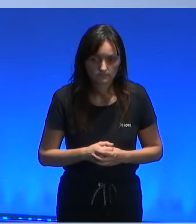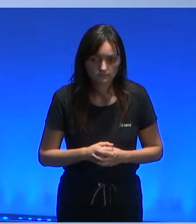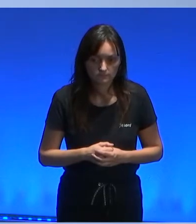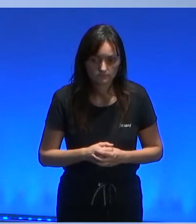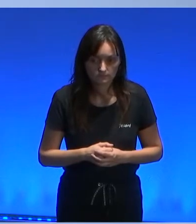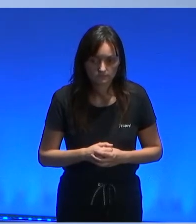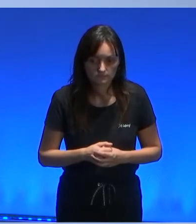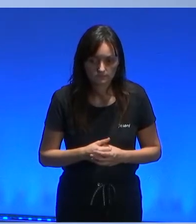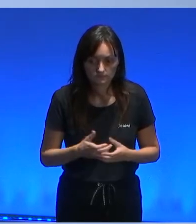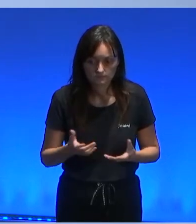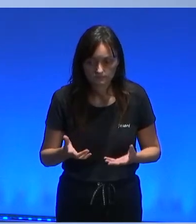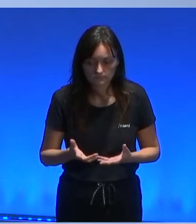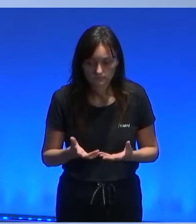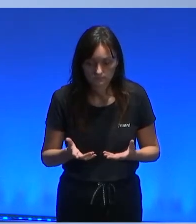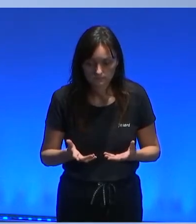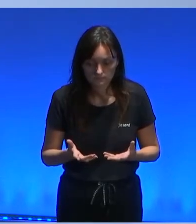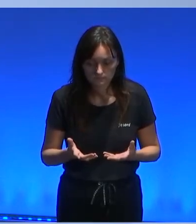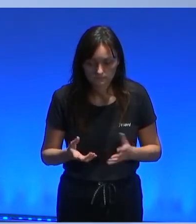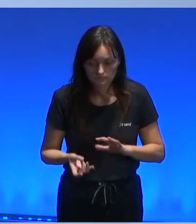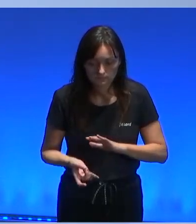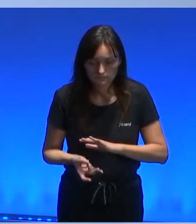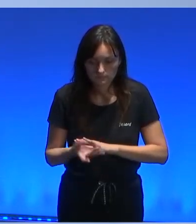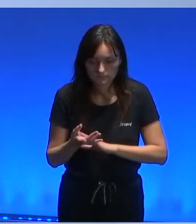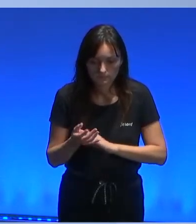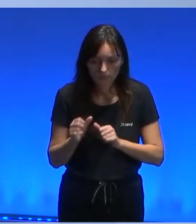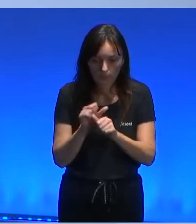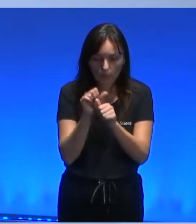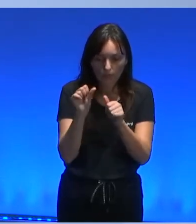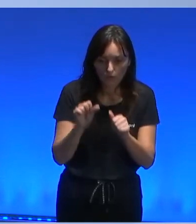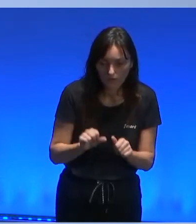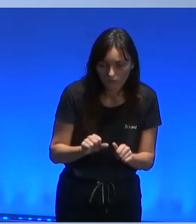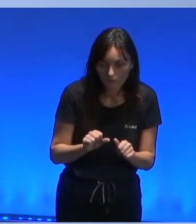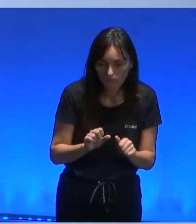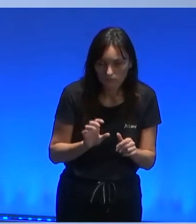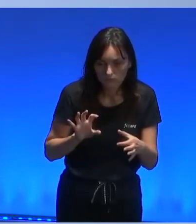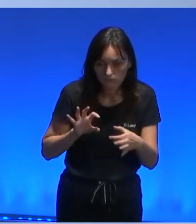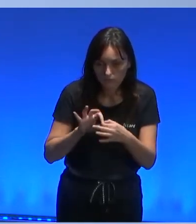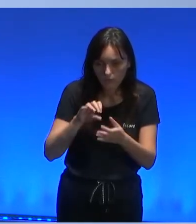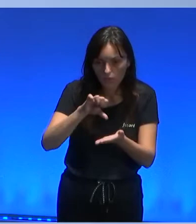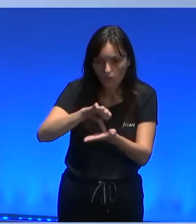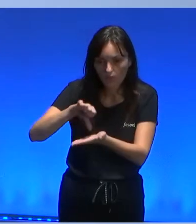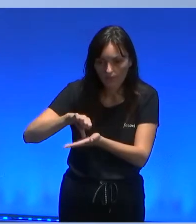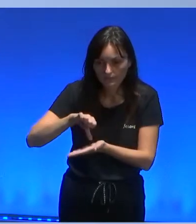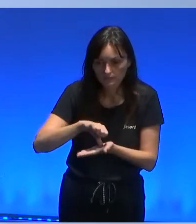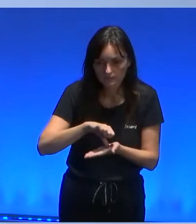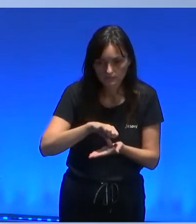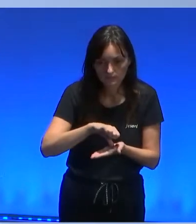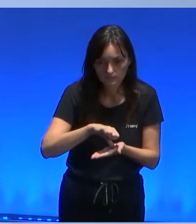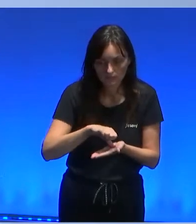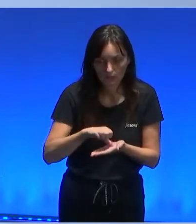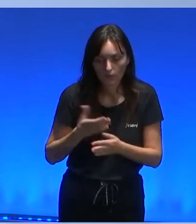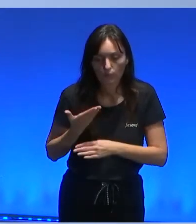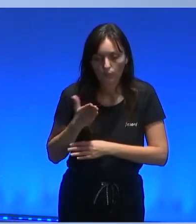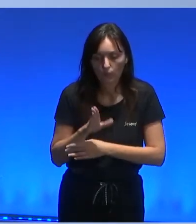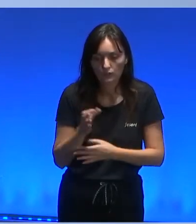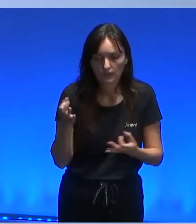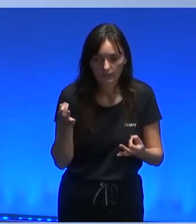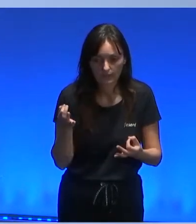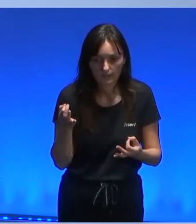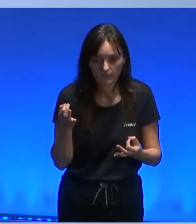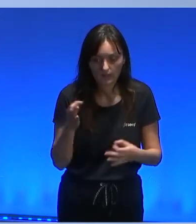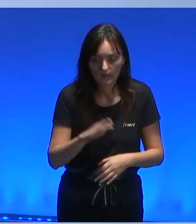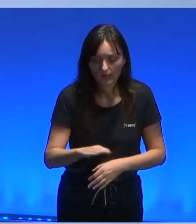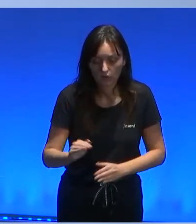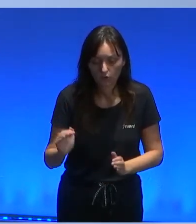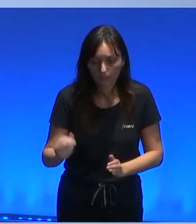Por lo cual salió un modelo por las ciudades que nosotros proponemos que, primero, que los niños sean